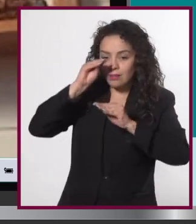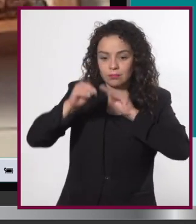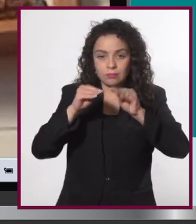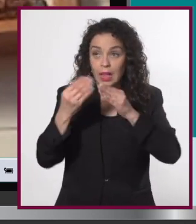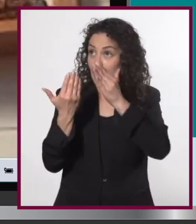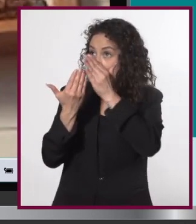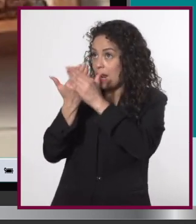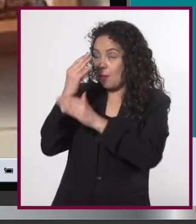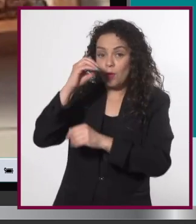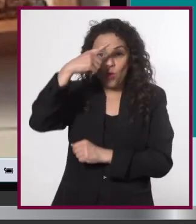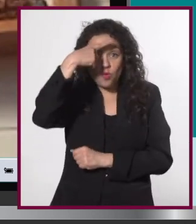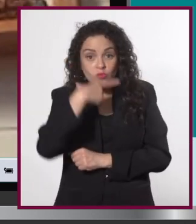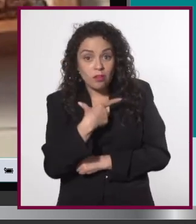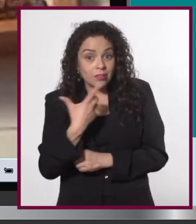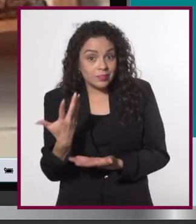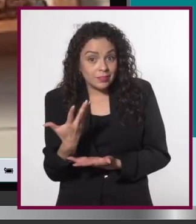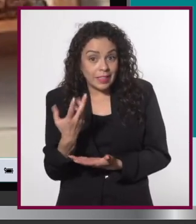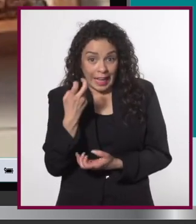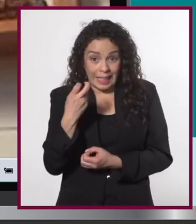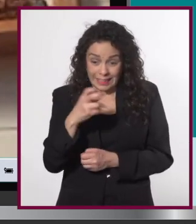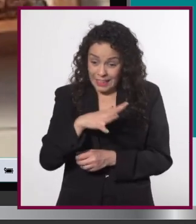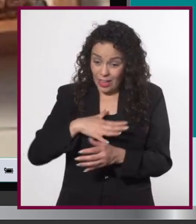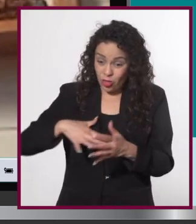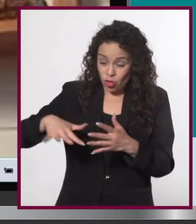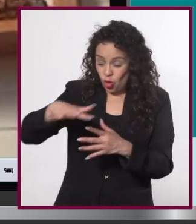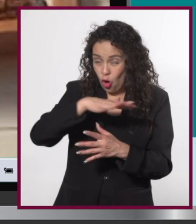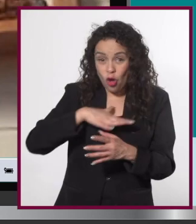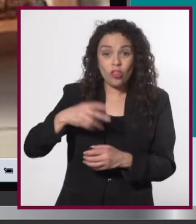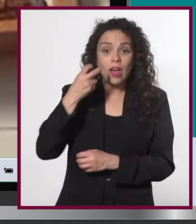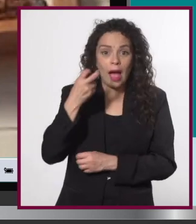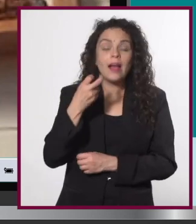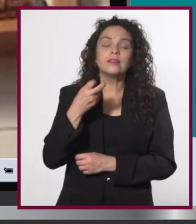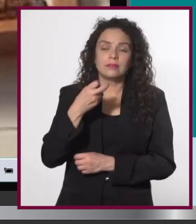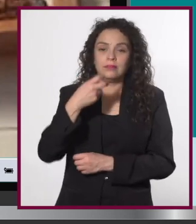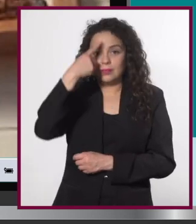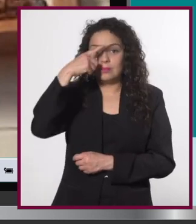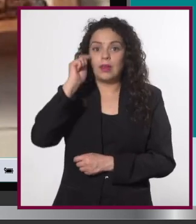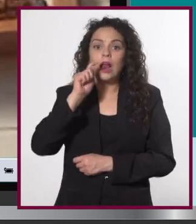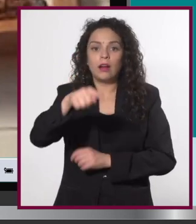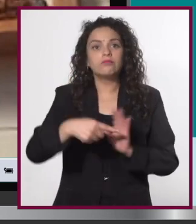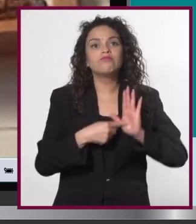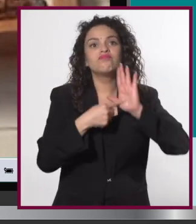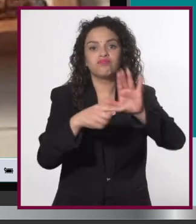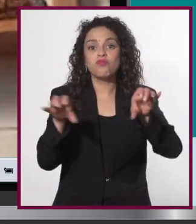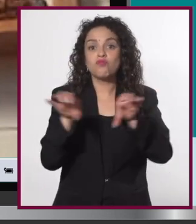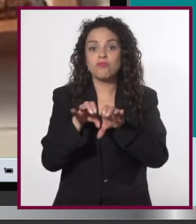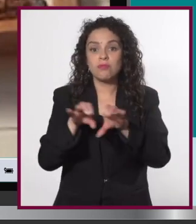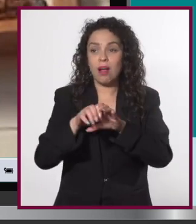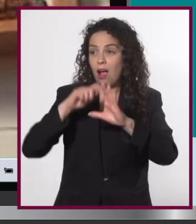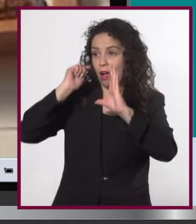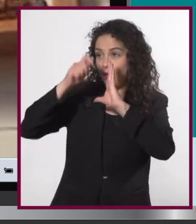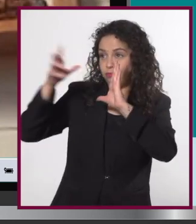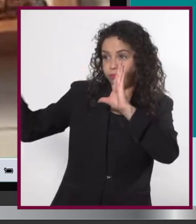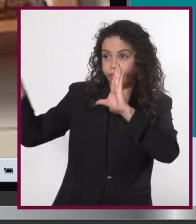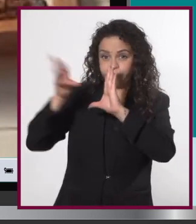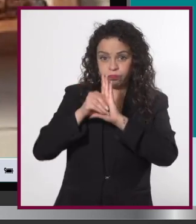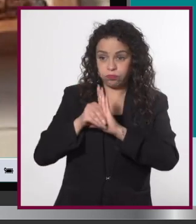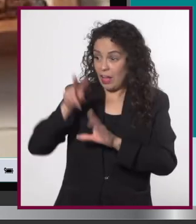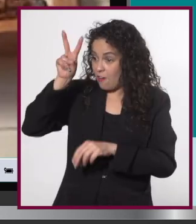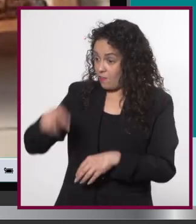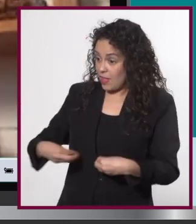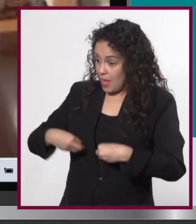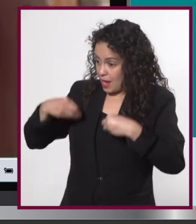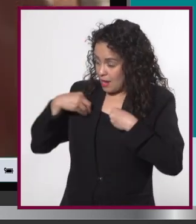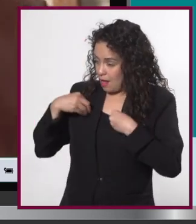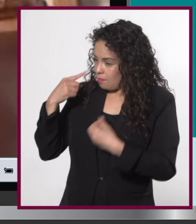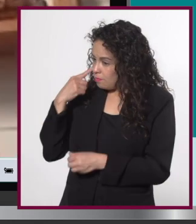si es de día, de noche. Todo esto repercute para mostrar tu documental, ¿no? Entonces el documental es mostrar una realidad a través de